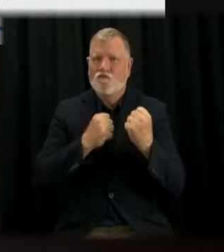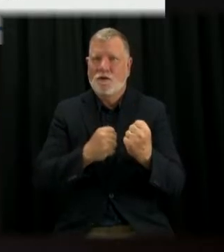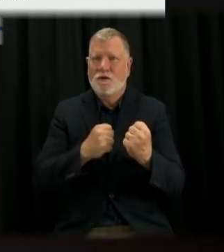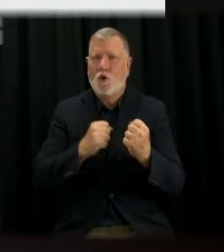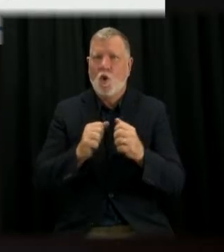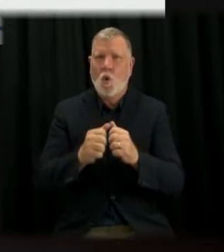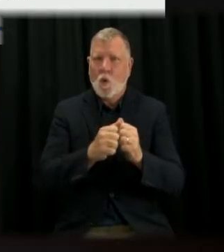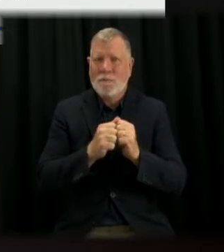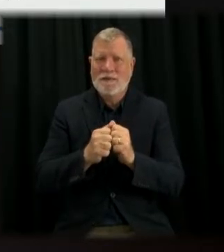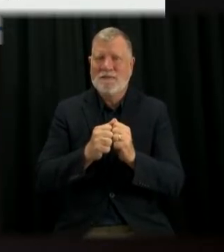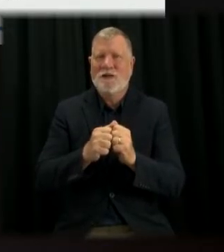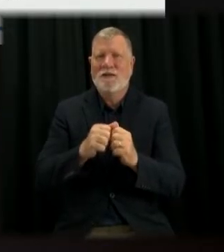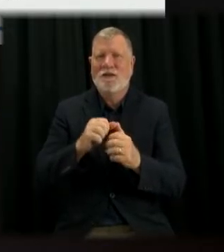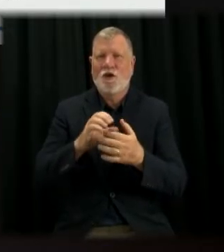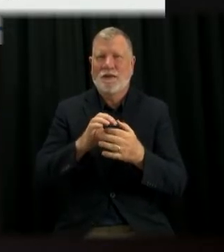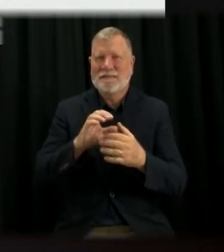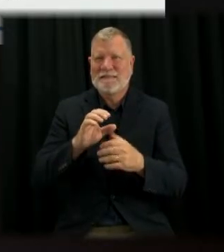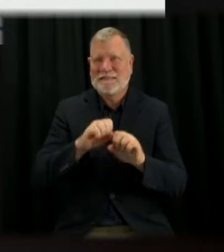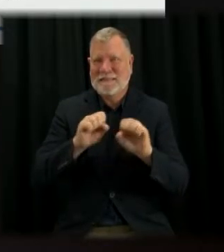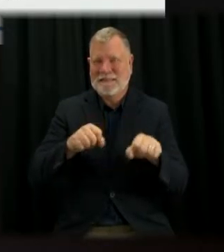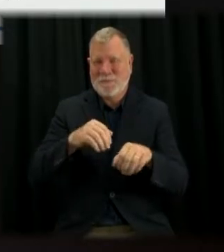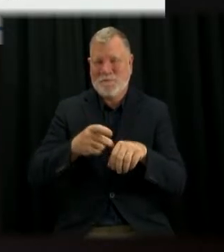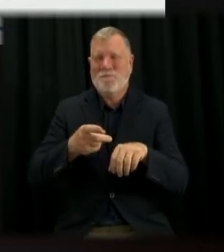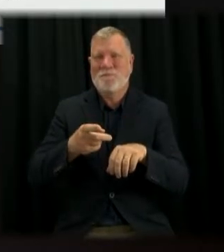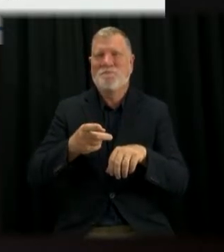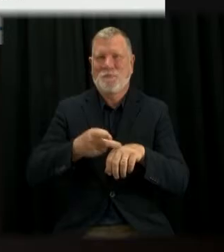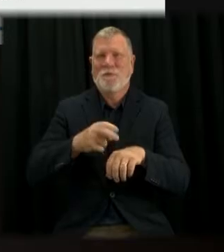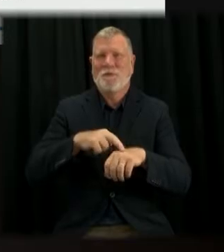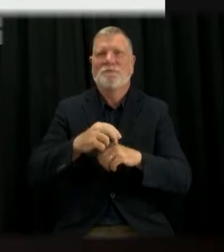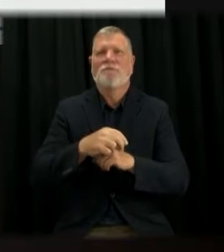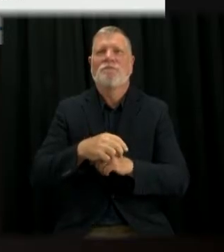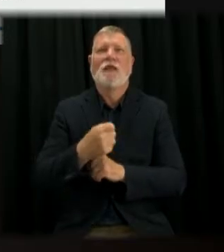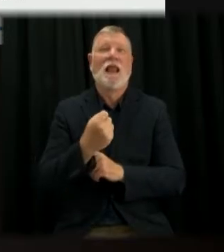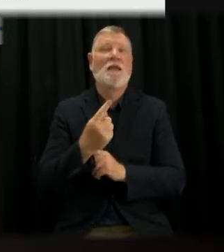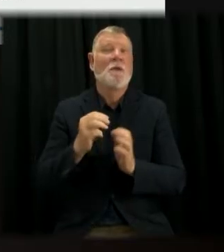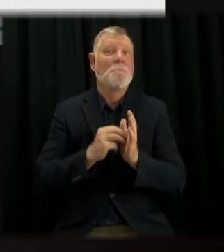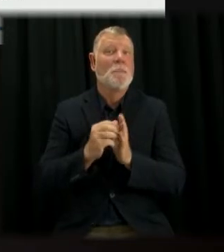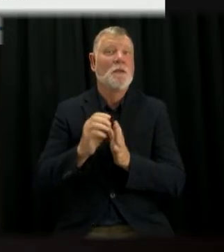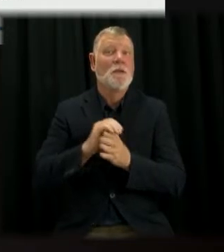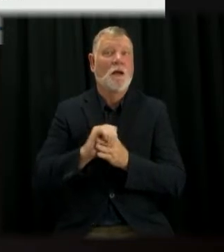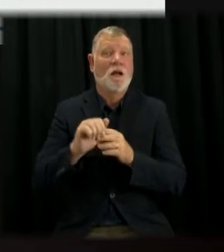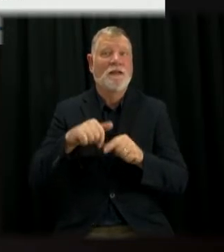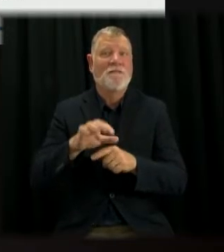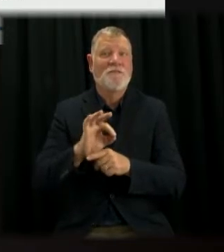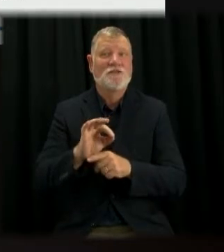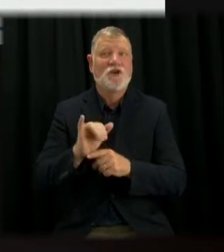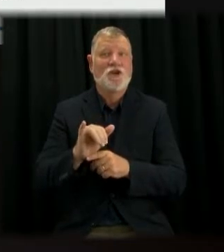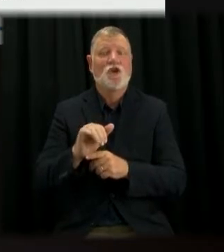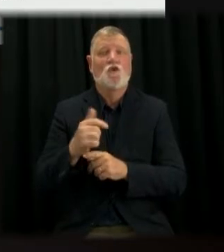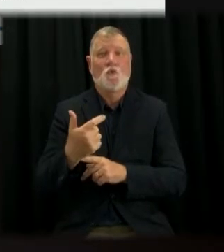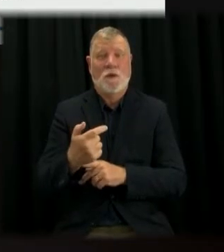plazo del sistema de cooperativas en la isla. Este presupuesto es de 11 millones en el plan fiscal